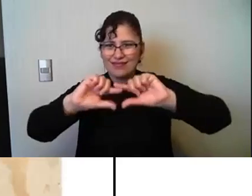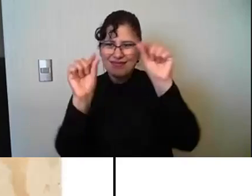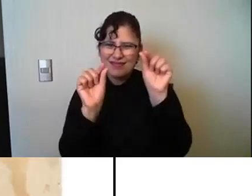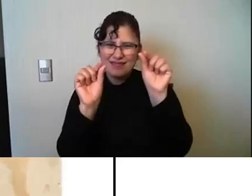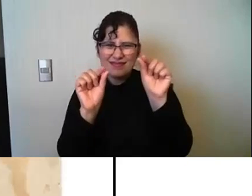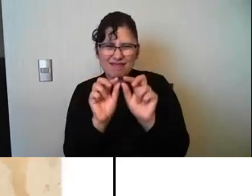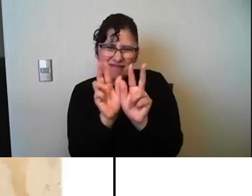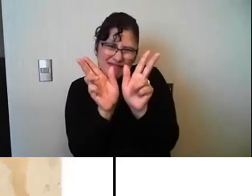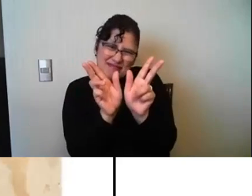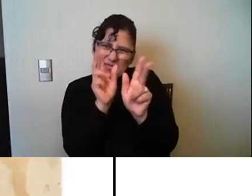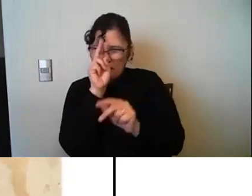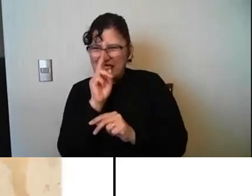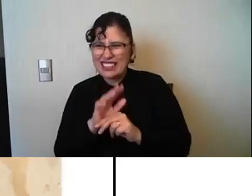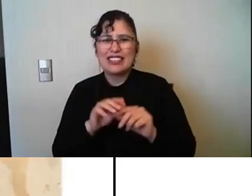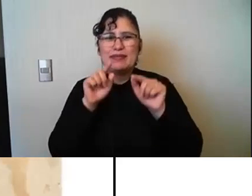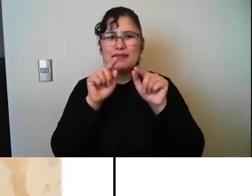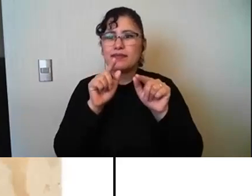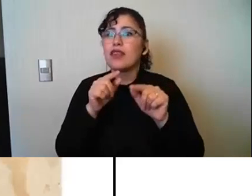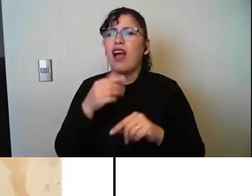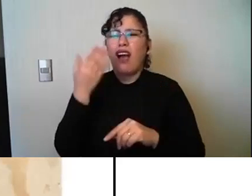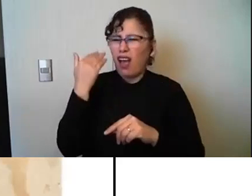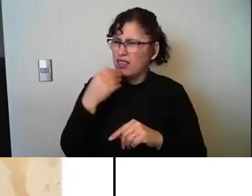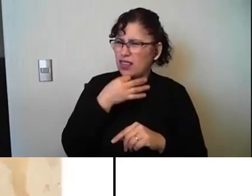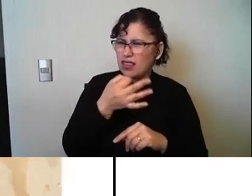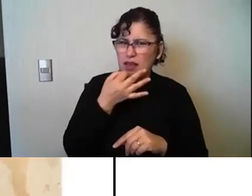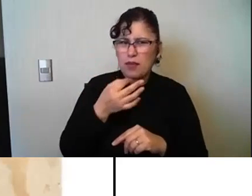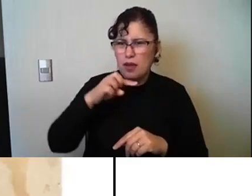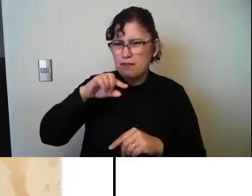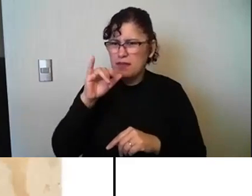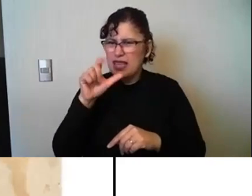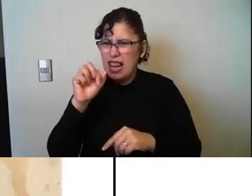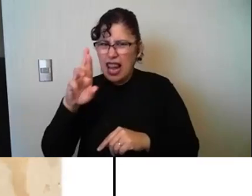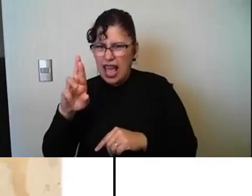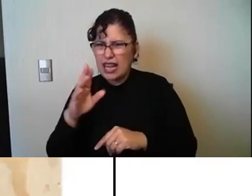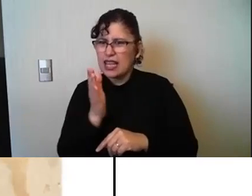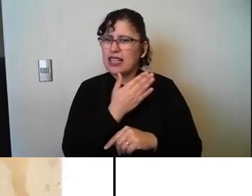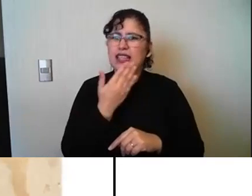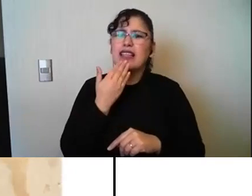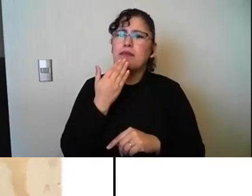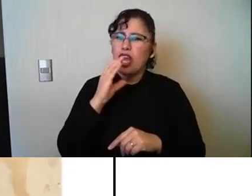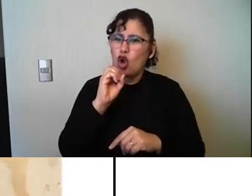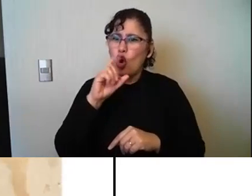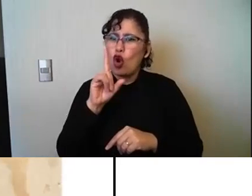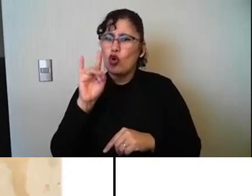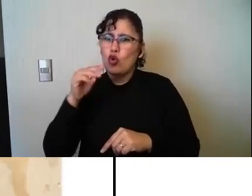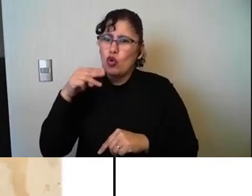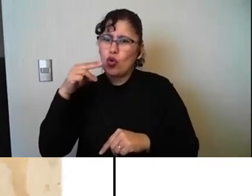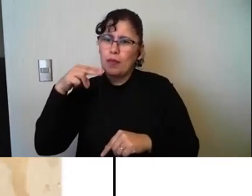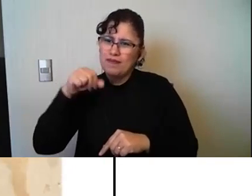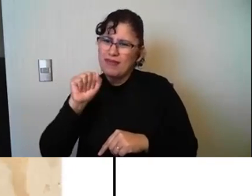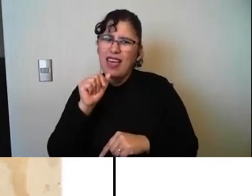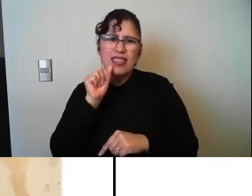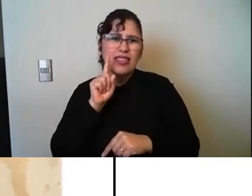¿Ya? Recuerda que el fornix lo habíamos visto que tenía pilares y columnas. Acá estarían las columnas del fornix. Y hay una pequeña